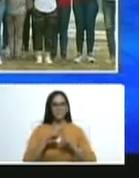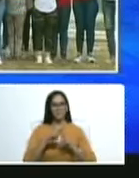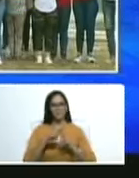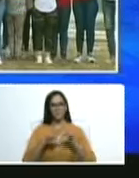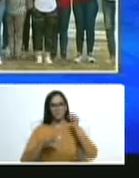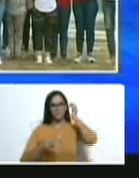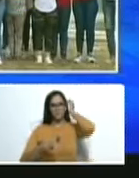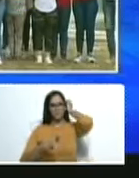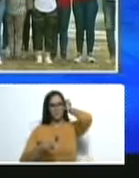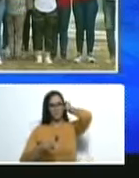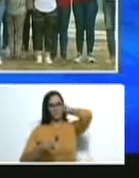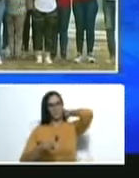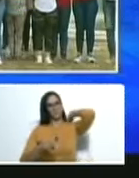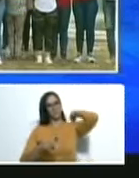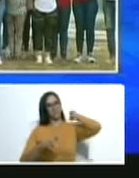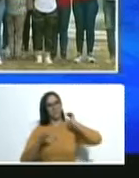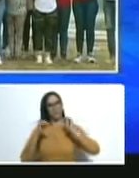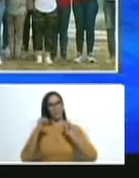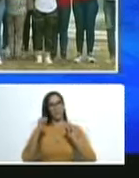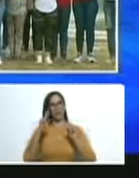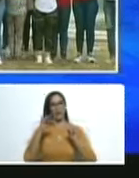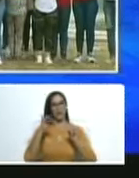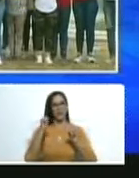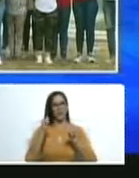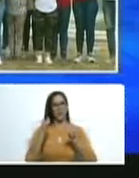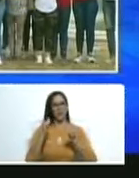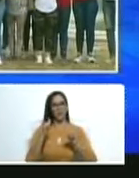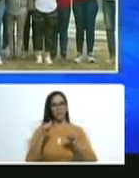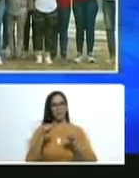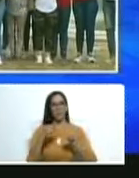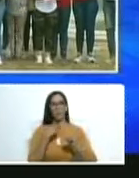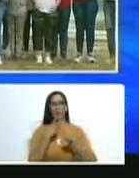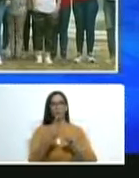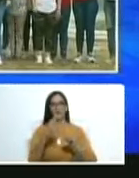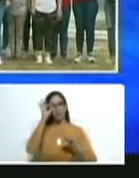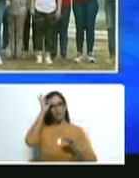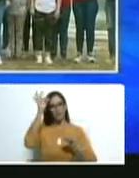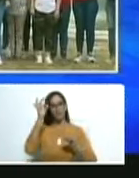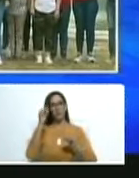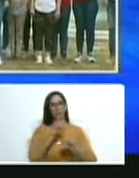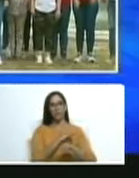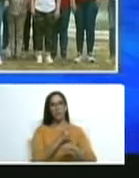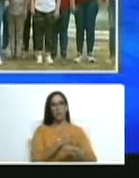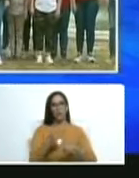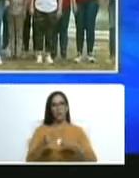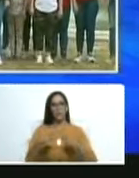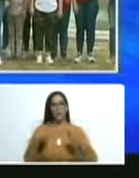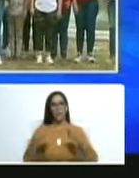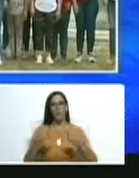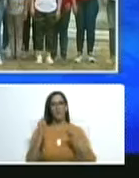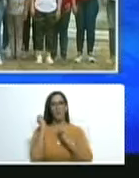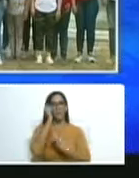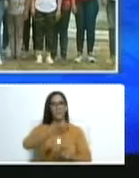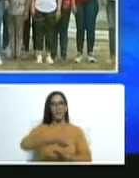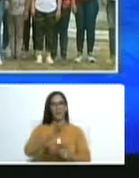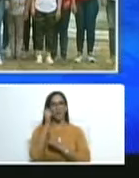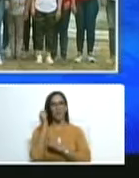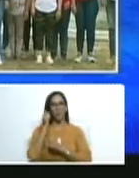María Buitriago, vocera del Consejo del Poder Popular de Pescadores y